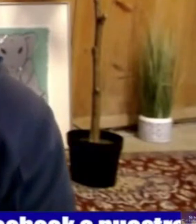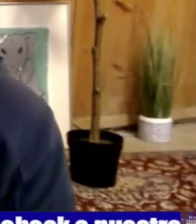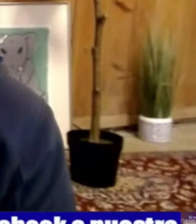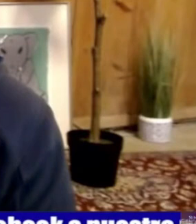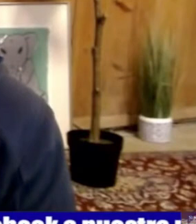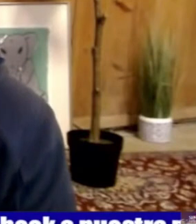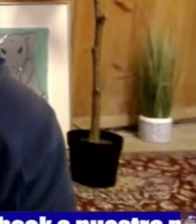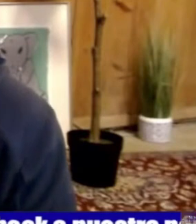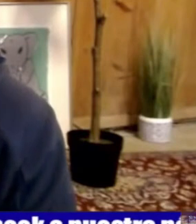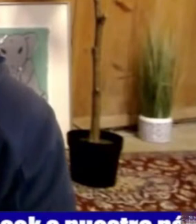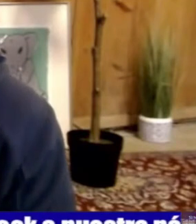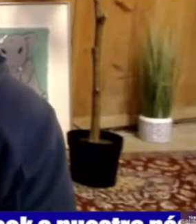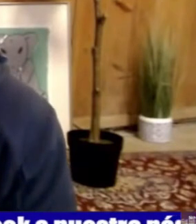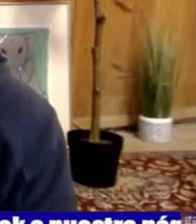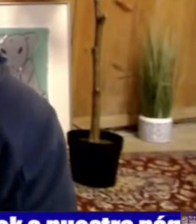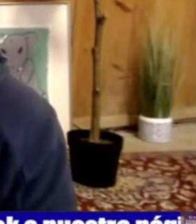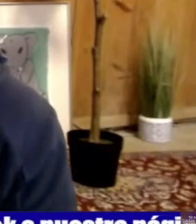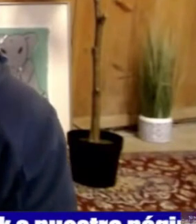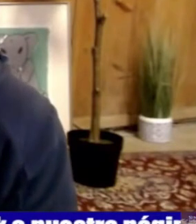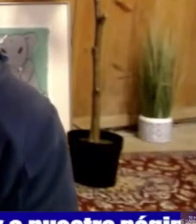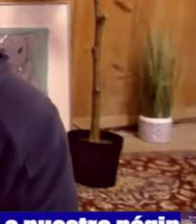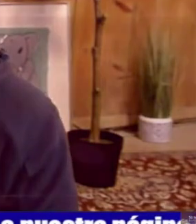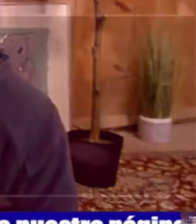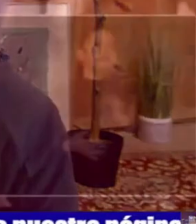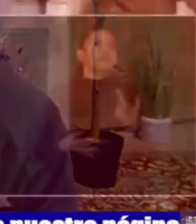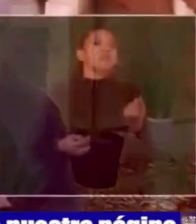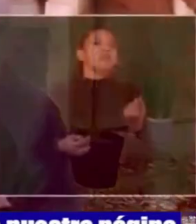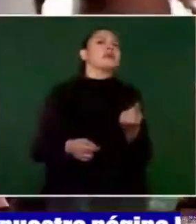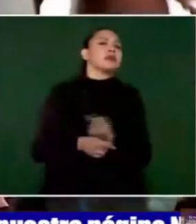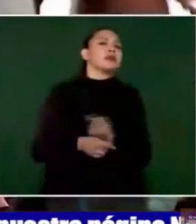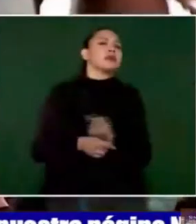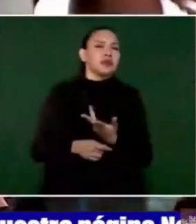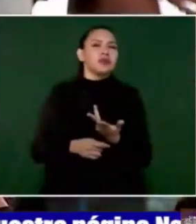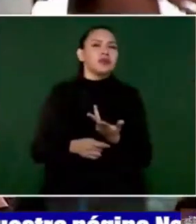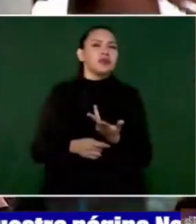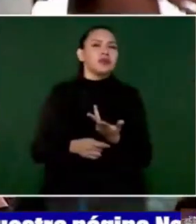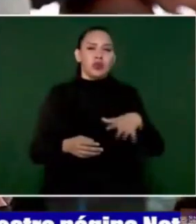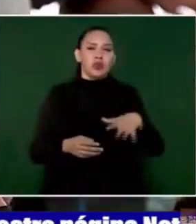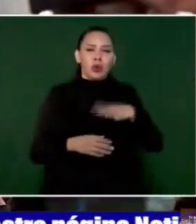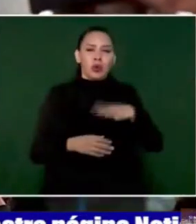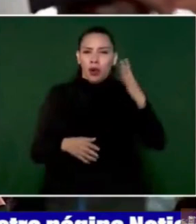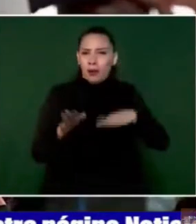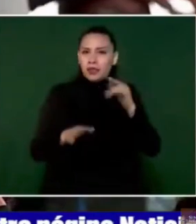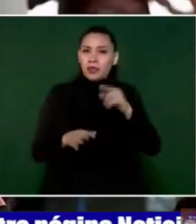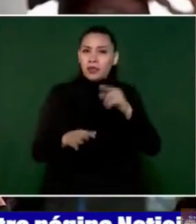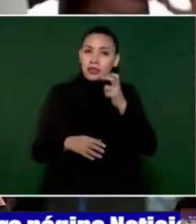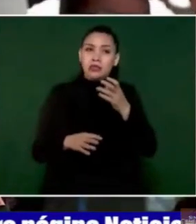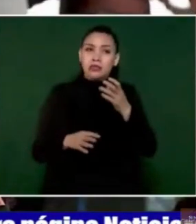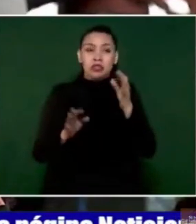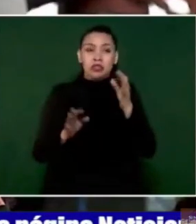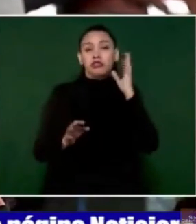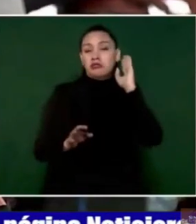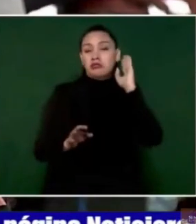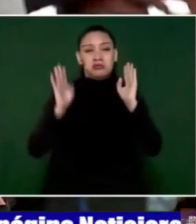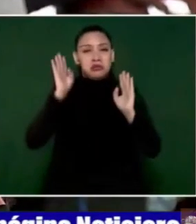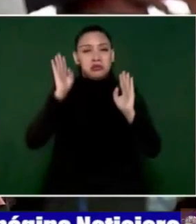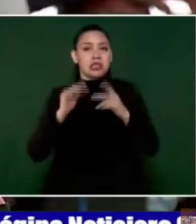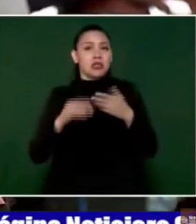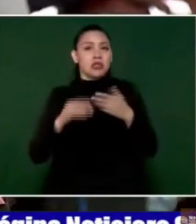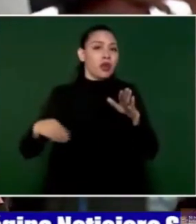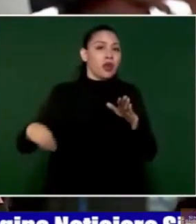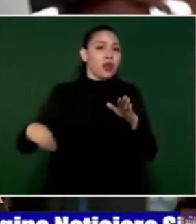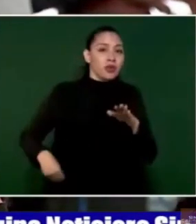Sara Pablo le insistió a López Obrador en un evidente arranque de desesperación. Ahí ya lo escuchábamos. De hecho, no sé si nos lo pueda